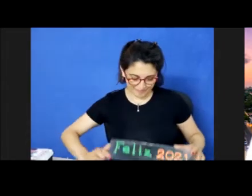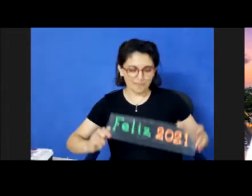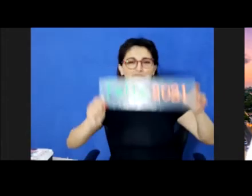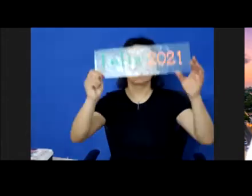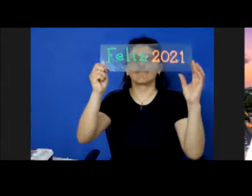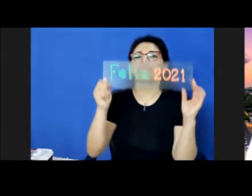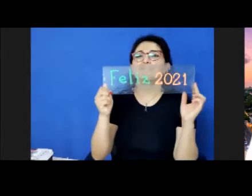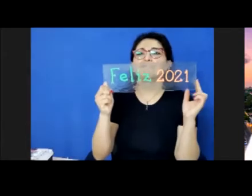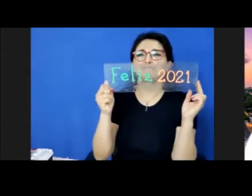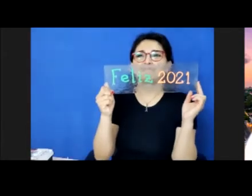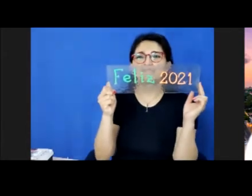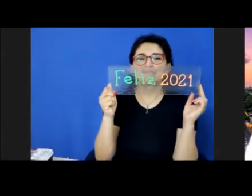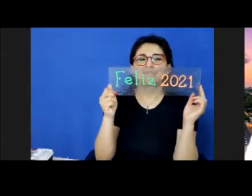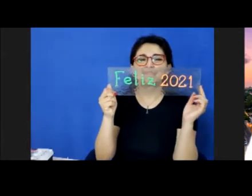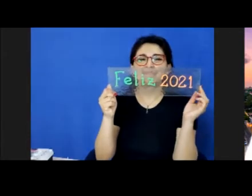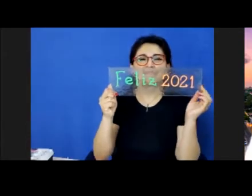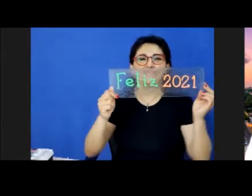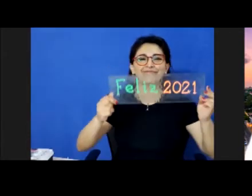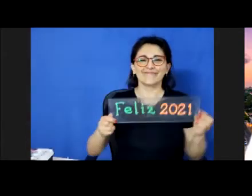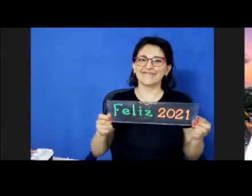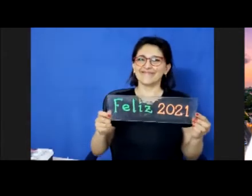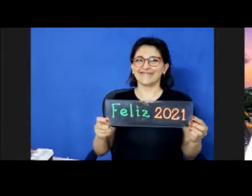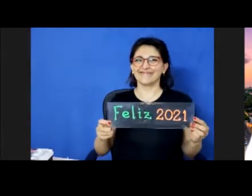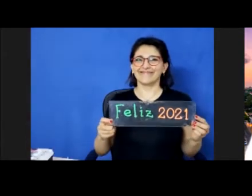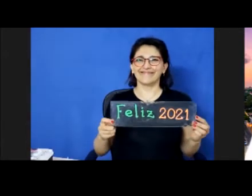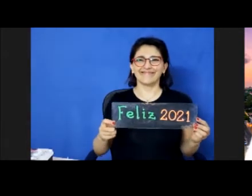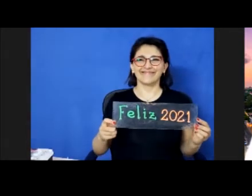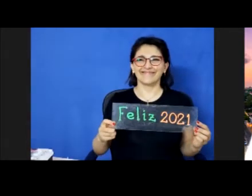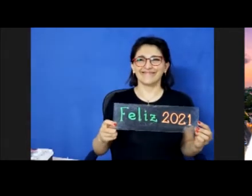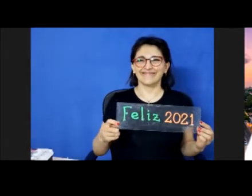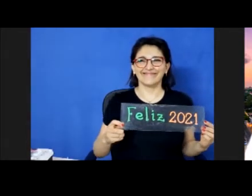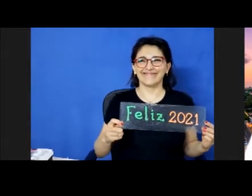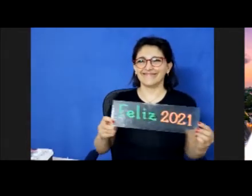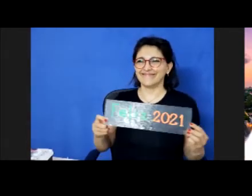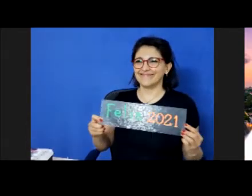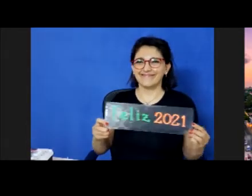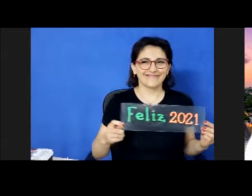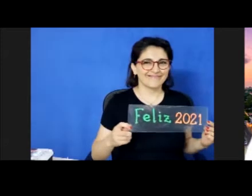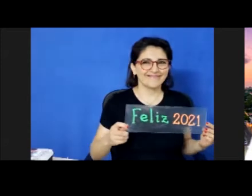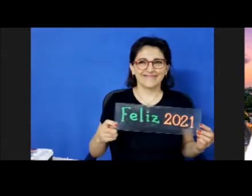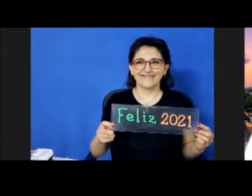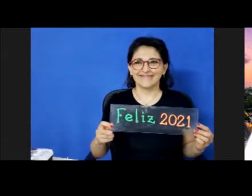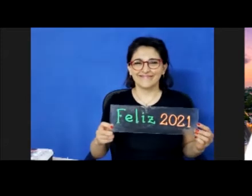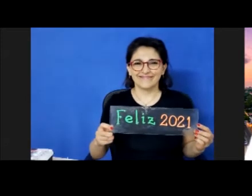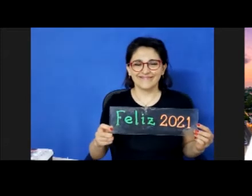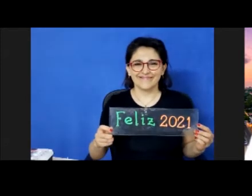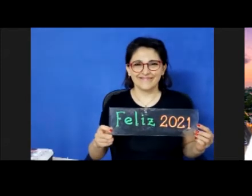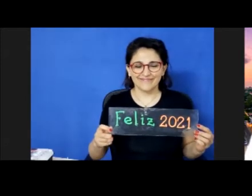los que te rodean, a todos los oyentes, una gran y feliz bienvenida al